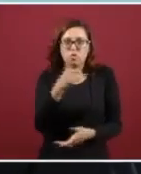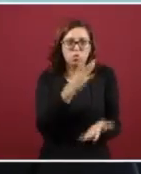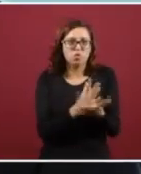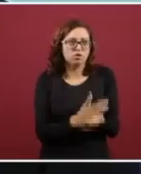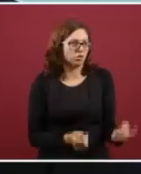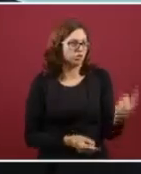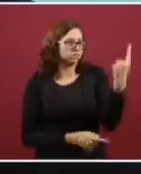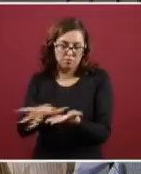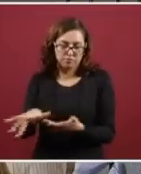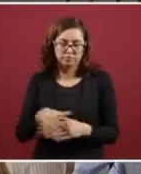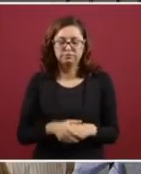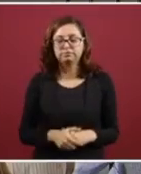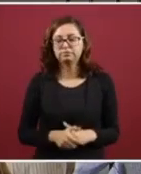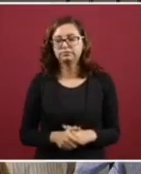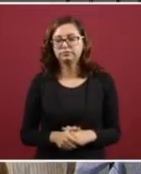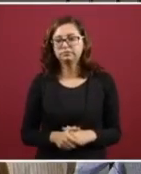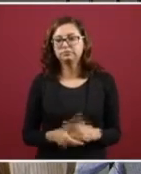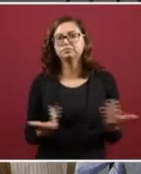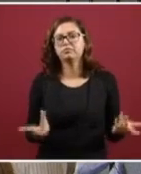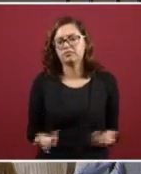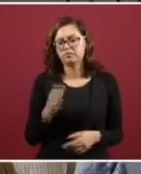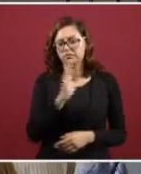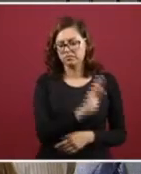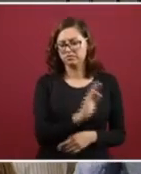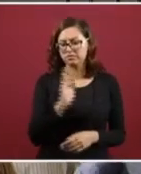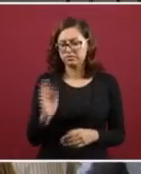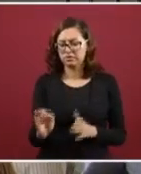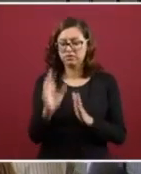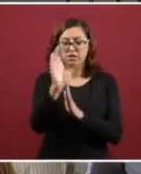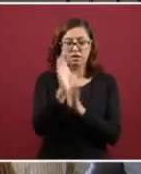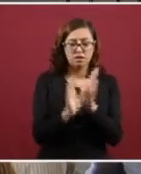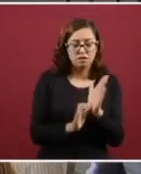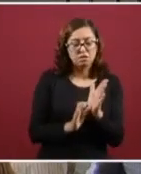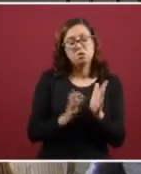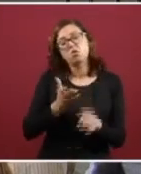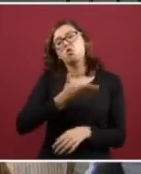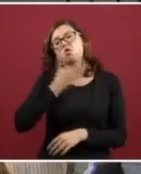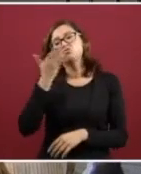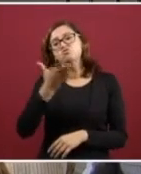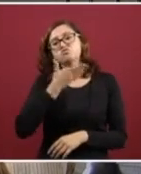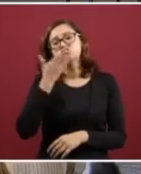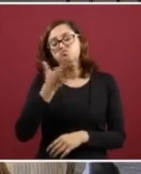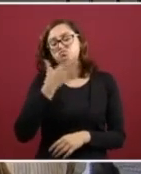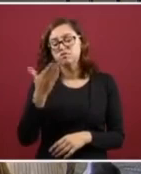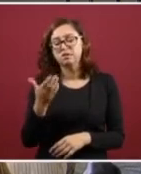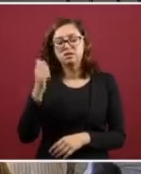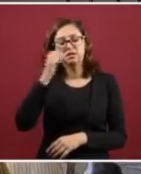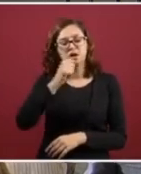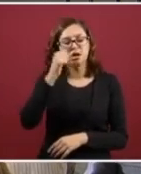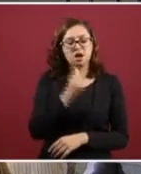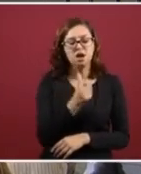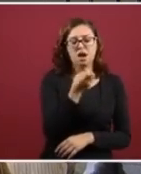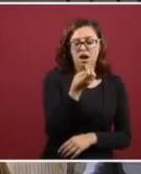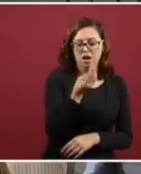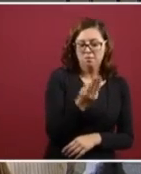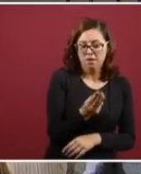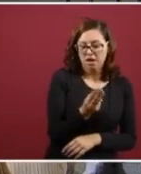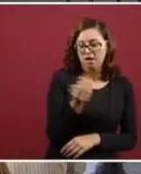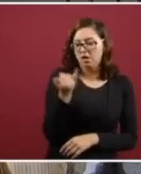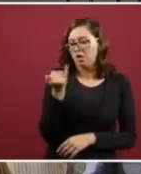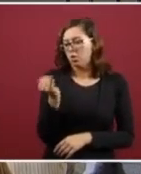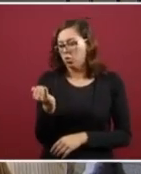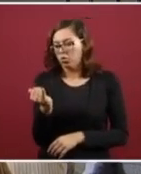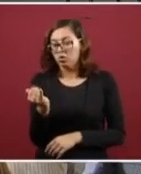algunos estados son rebasadas. Tradicionalmente, la compra federal de insecticidas ocurría en mayo o junio, ahora